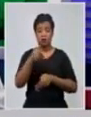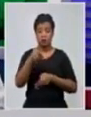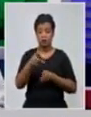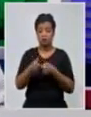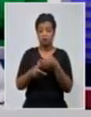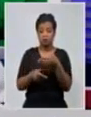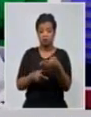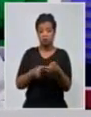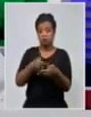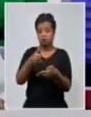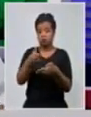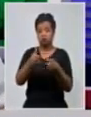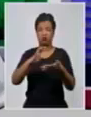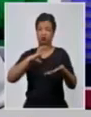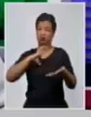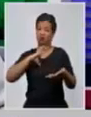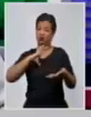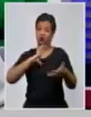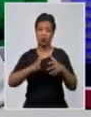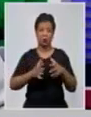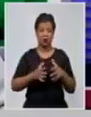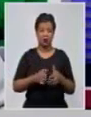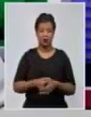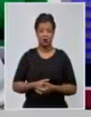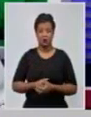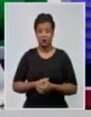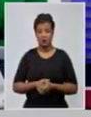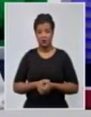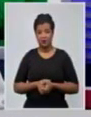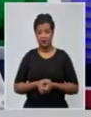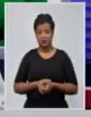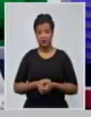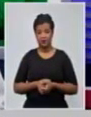con un grupo de complicaciones.